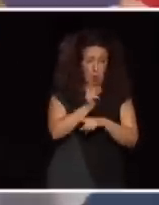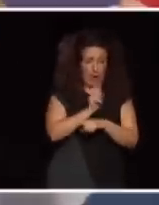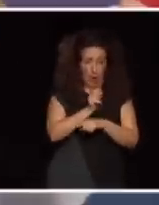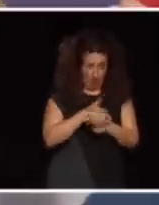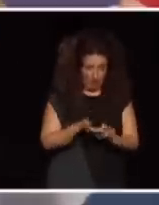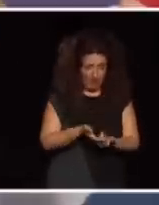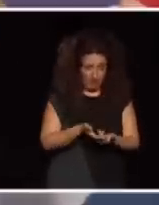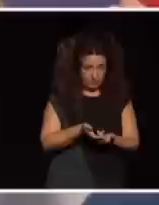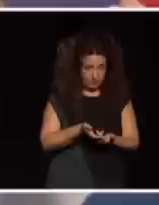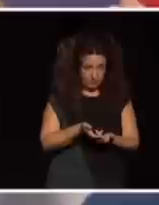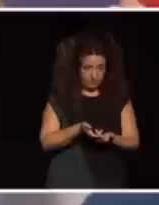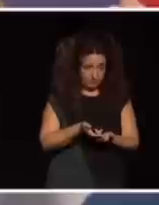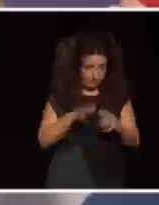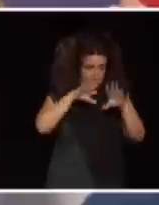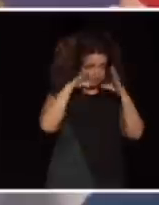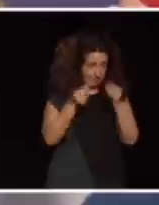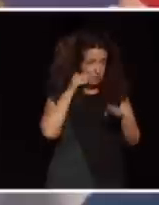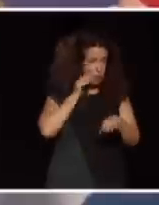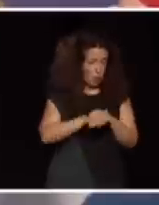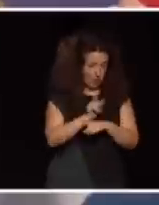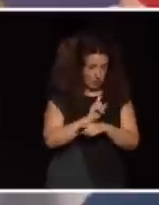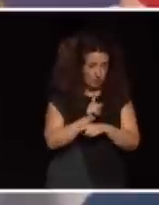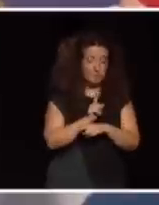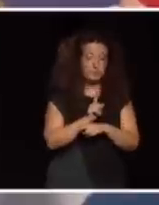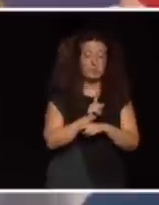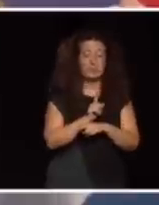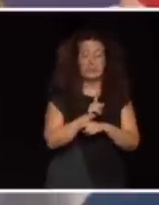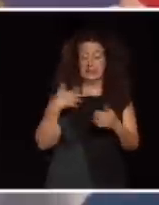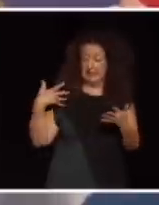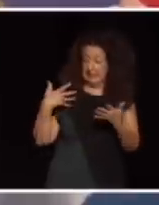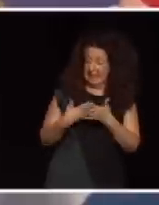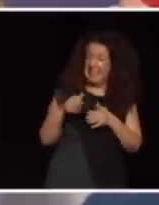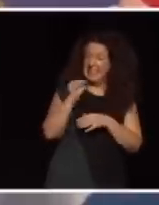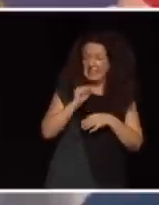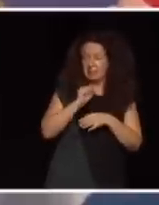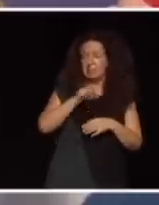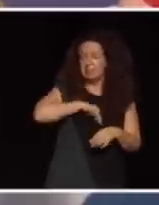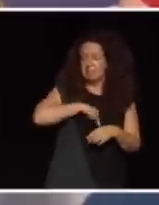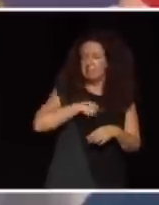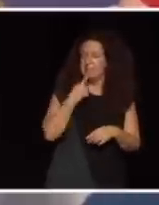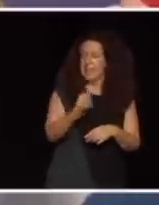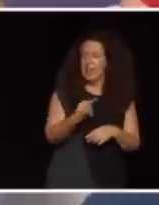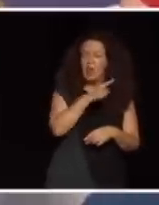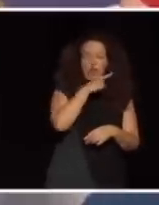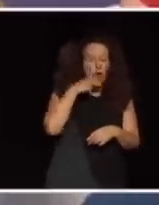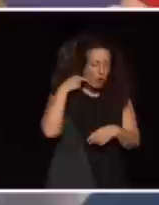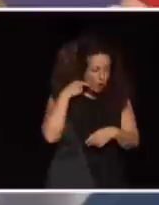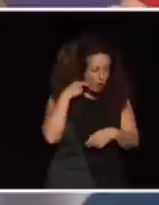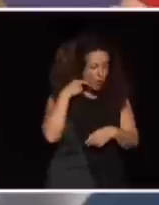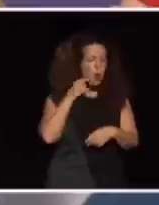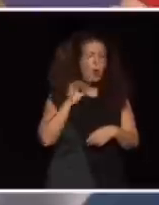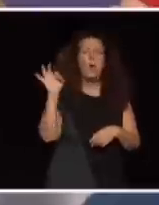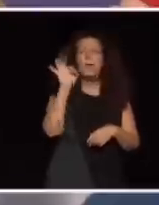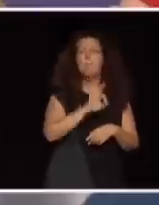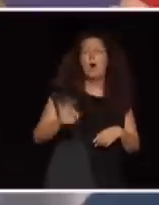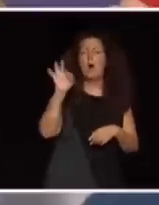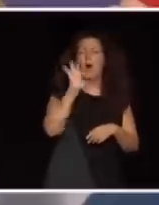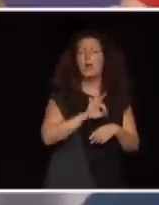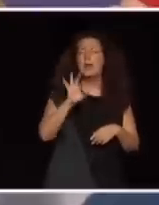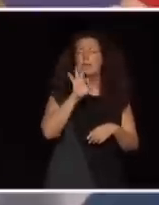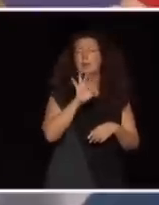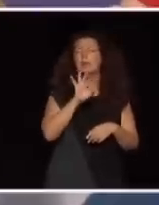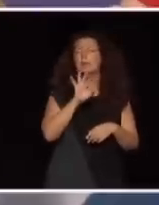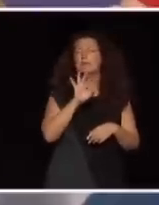cumplido. En estos años, además, y lo digo con inmenso dolor, Podemos ha sido sometido a un proceso que no se